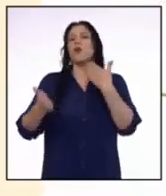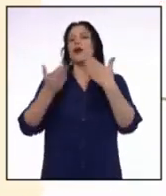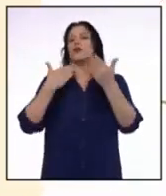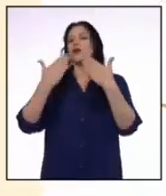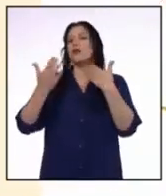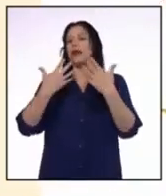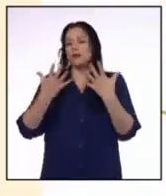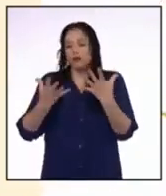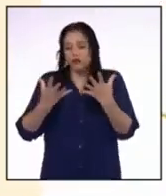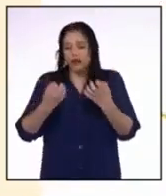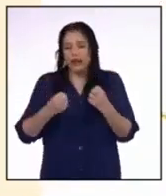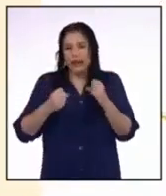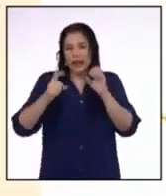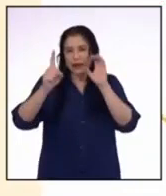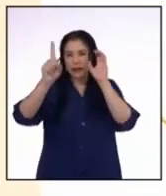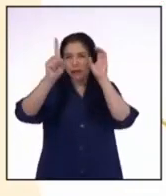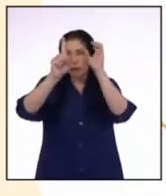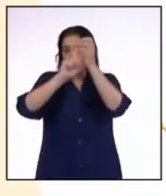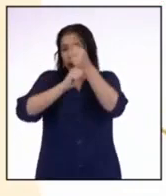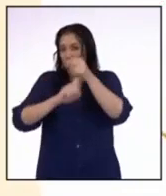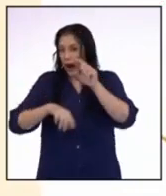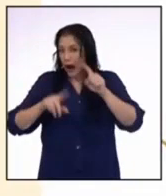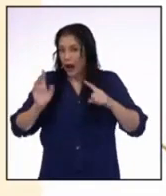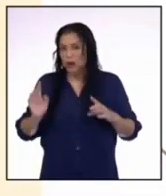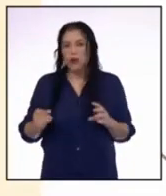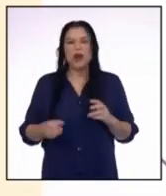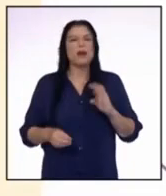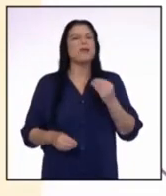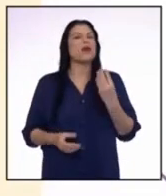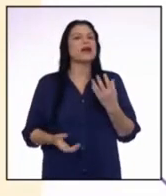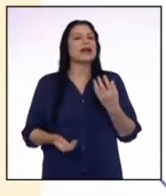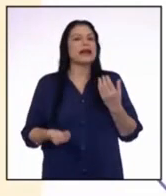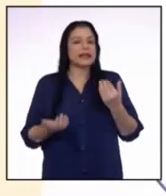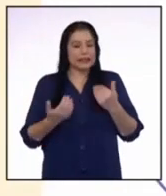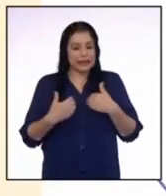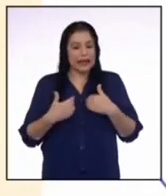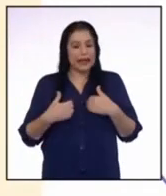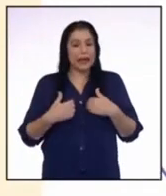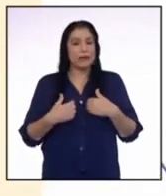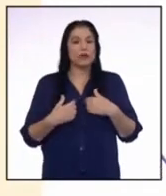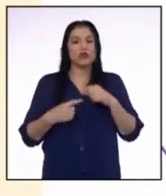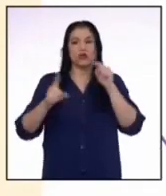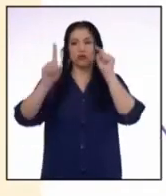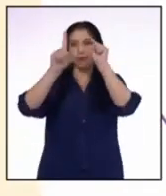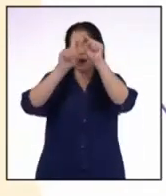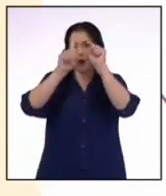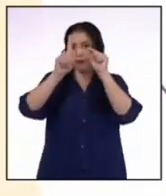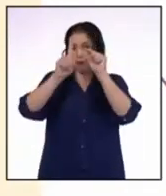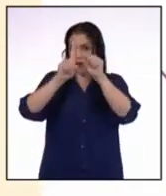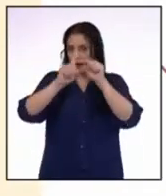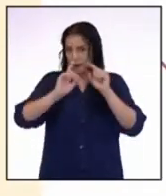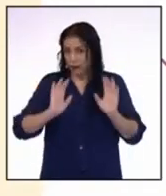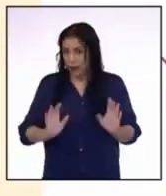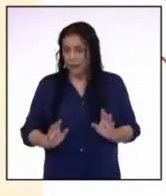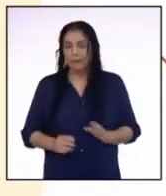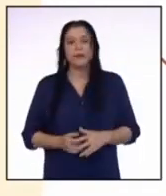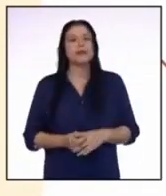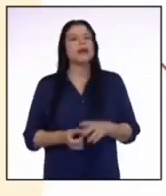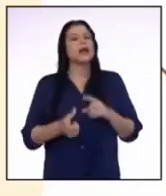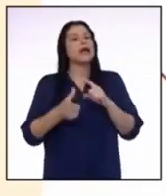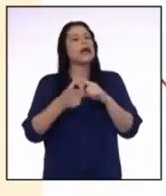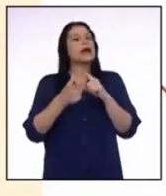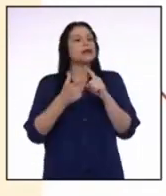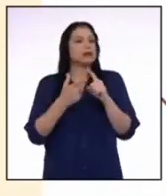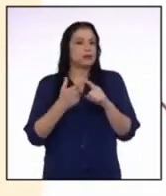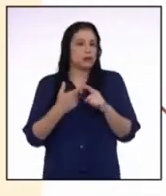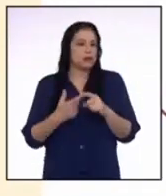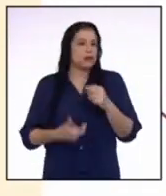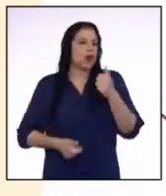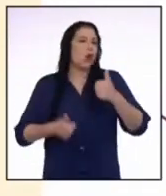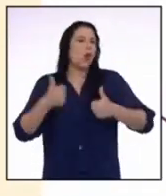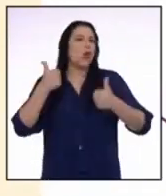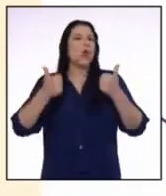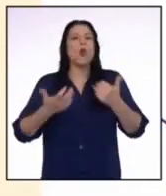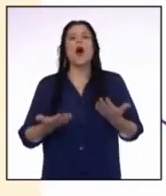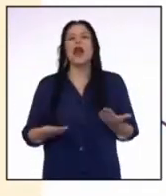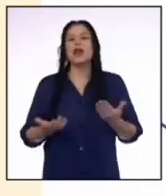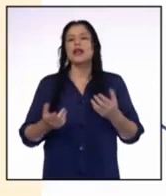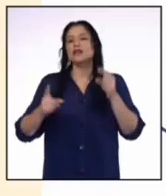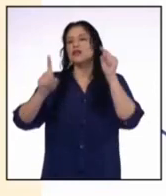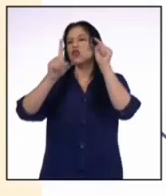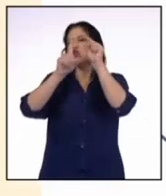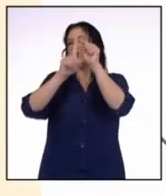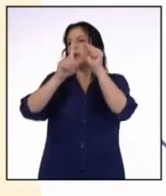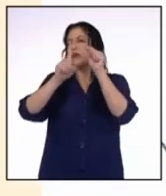hablamos de querer lograr algo es porque tenemos ciertos objetivos. Entonces, ¿cuáles serían